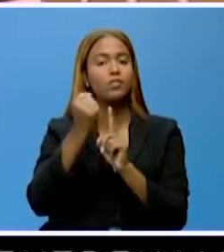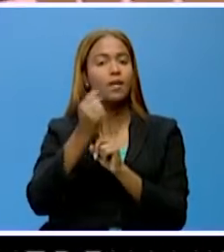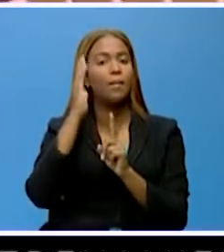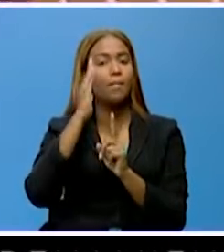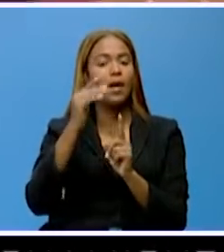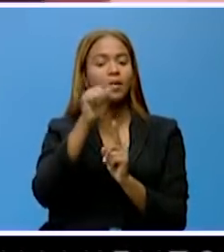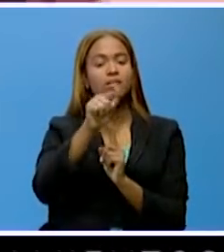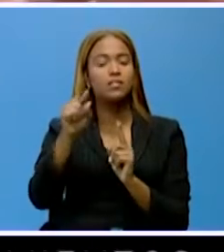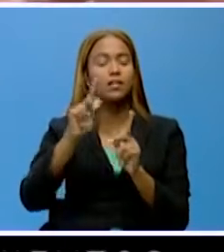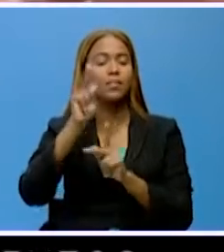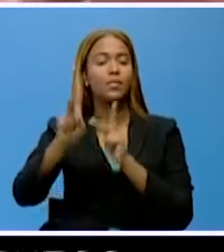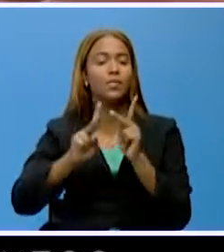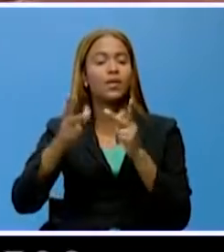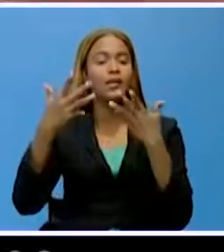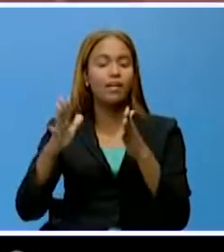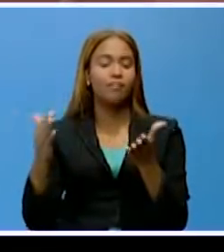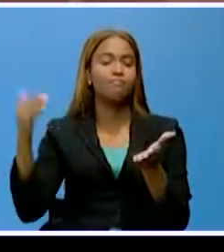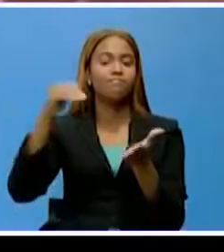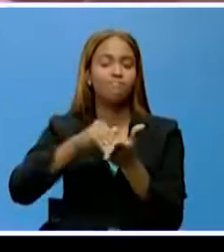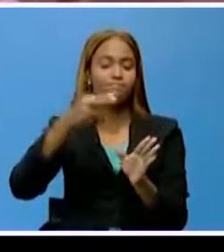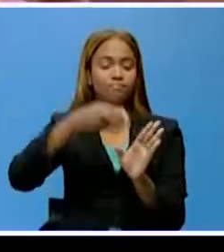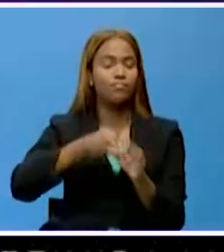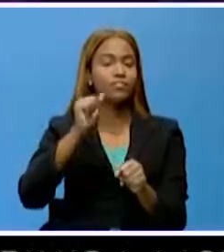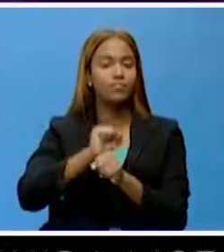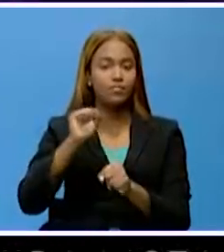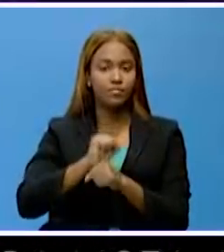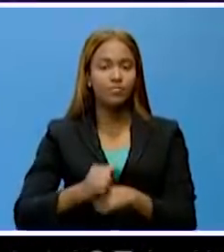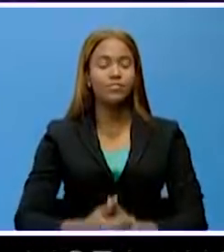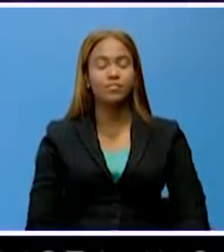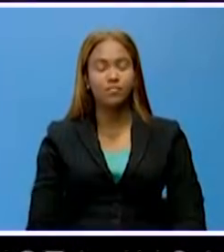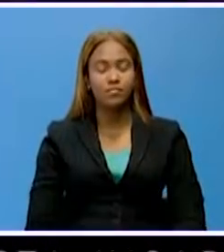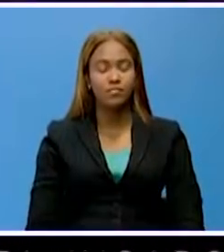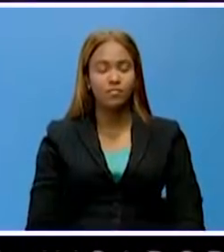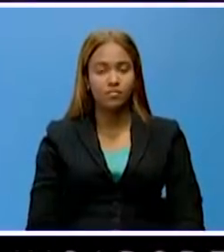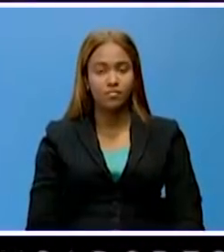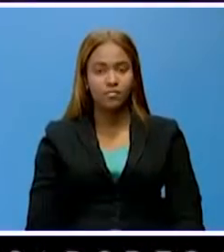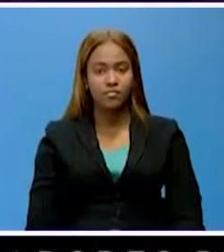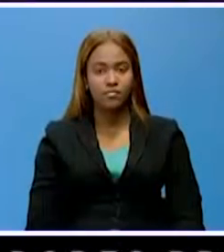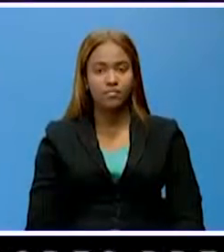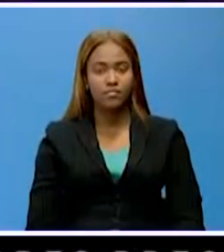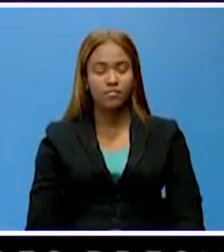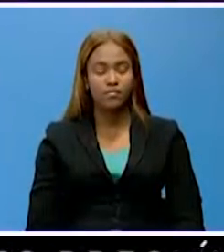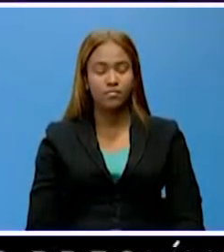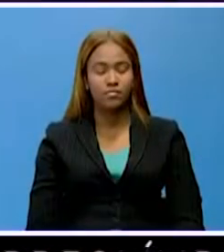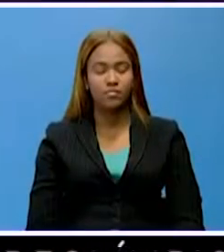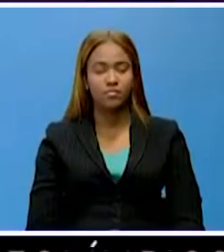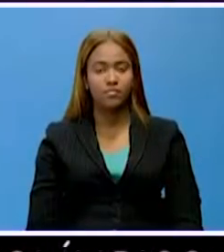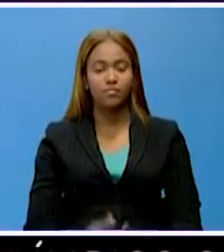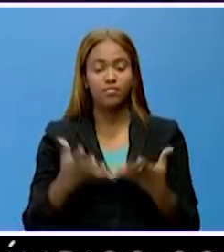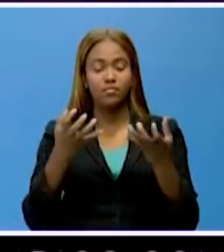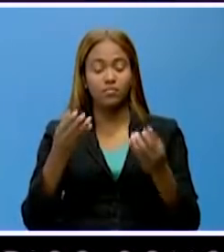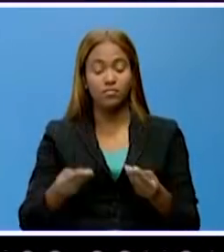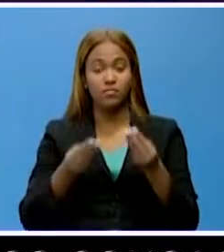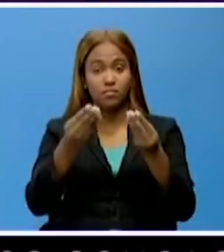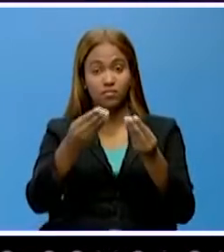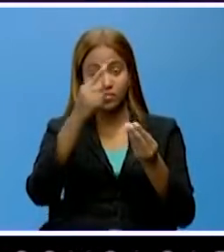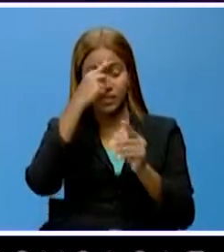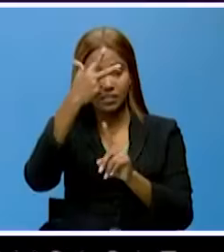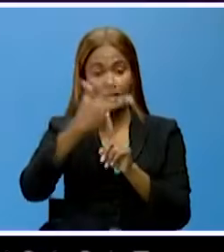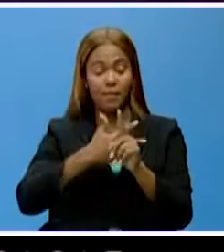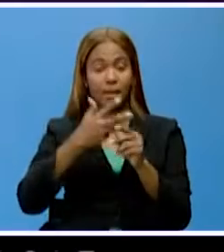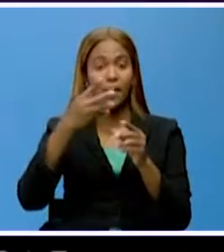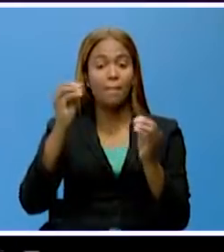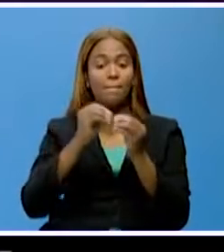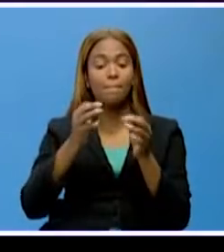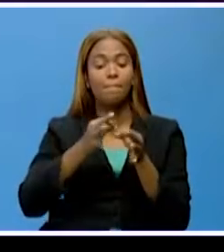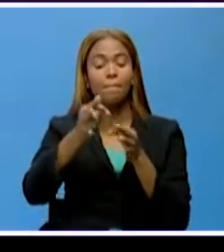con aquellas personas que recuperaron sus empleos. Luis Abinader quiso darle, postergarlo 3 meses más hasta